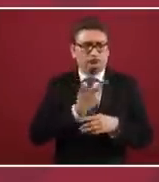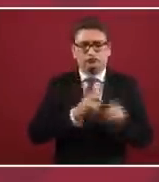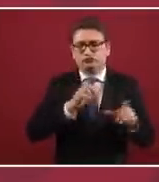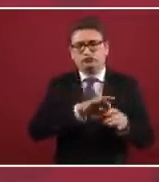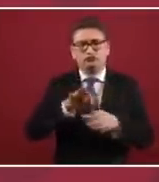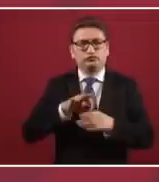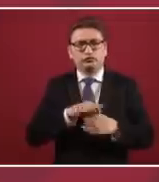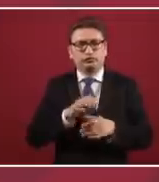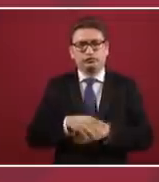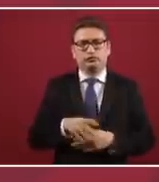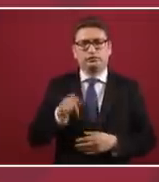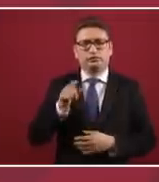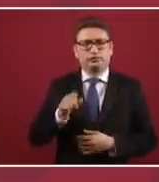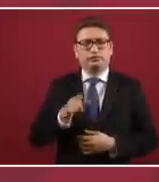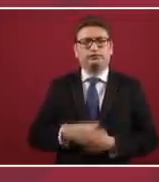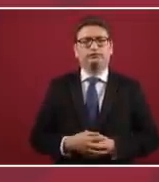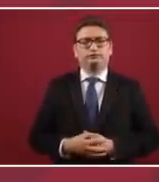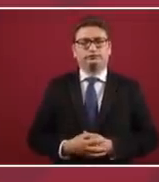Tocqueville